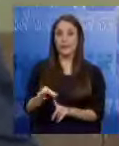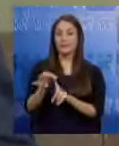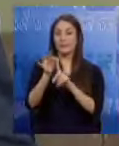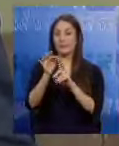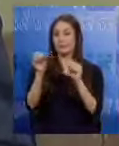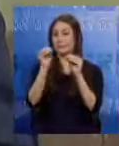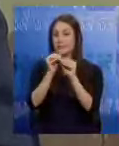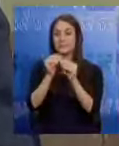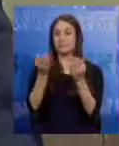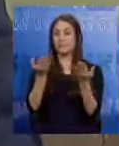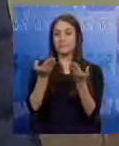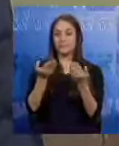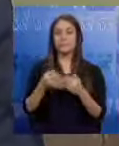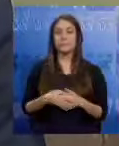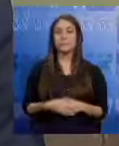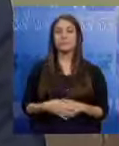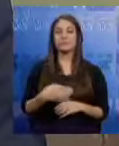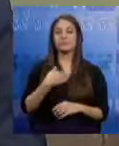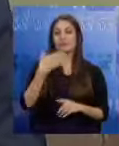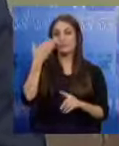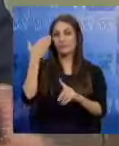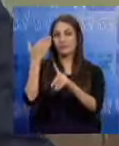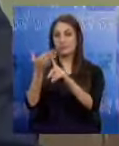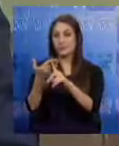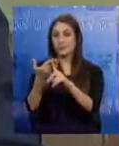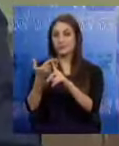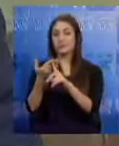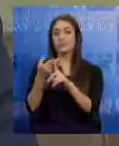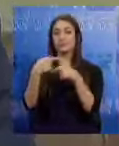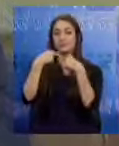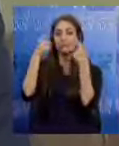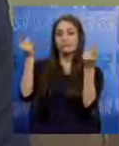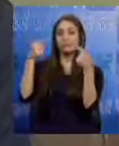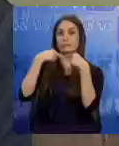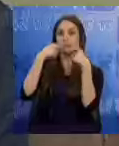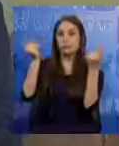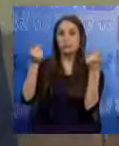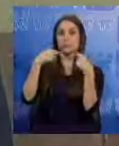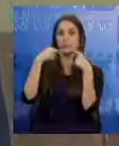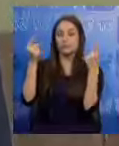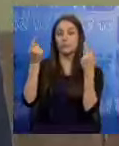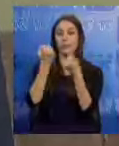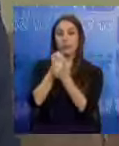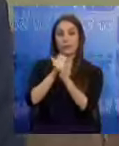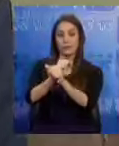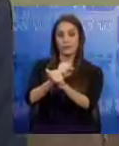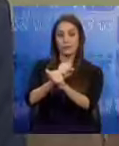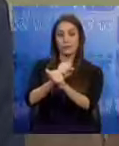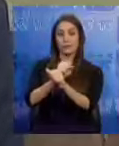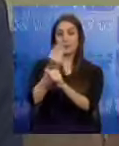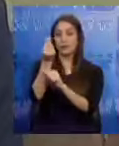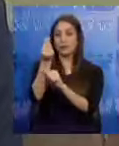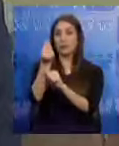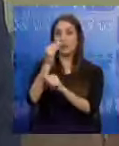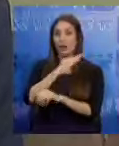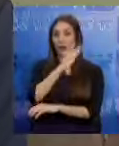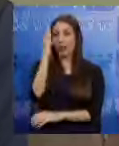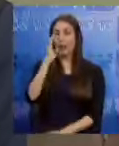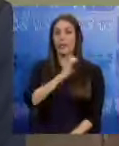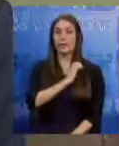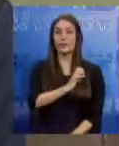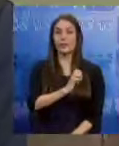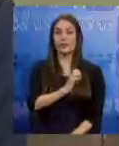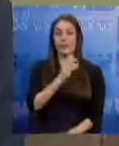énfasis, quien va a dedicarse a pregonar y a defender determinados valores de la ética y de la